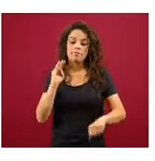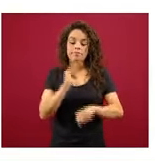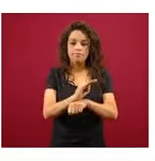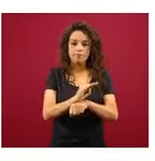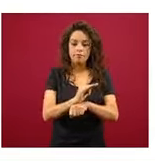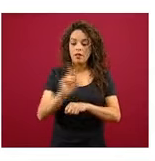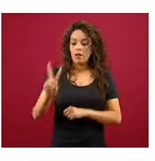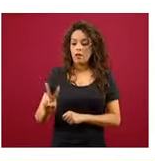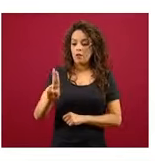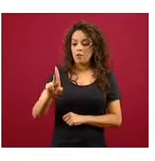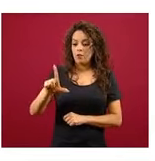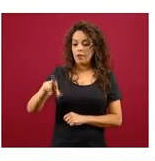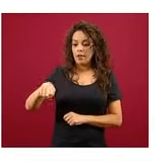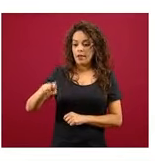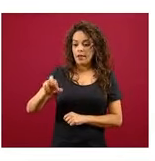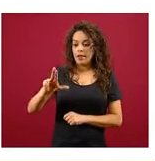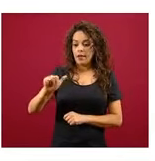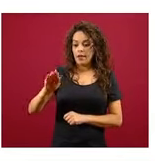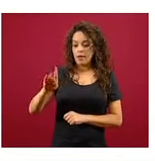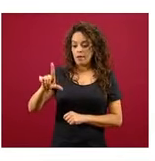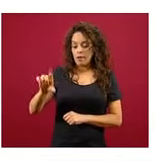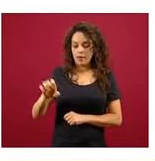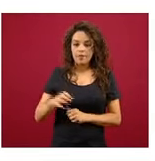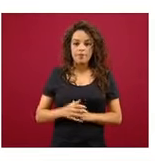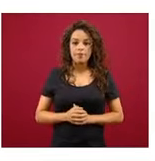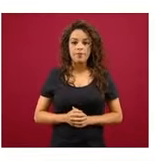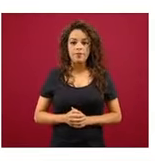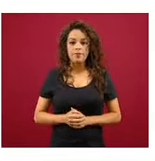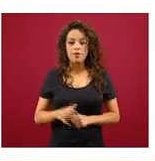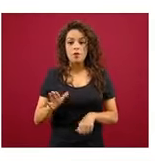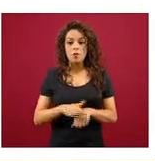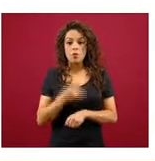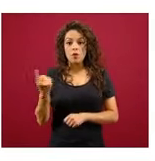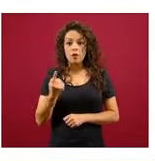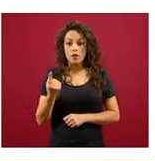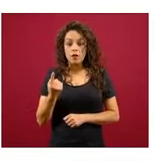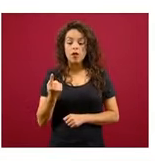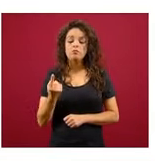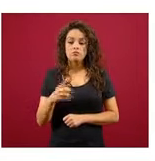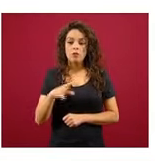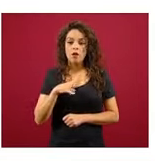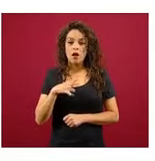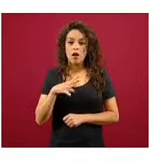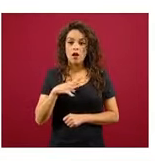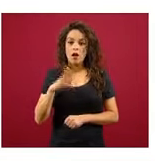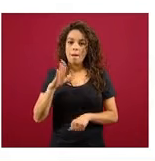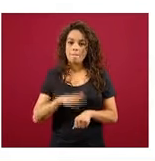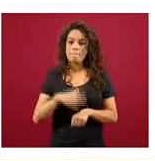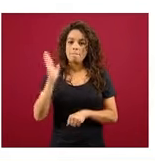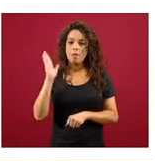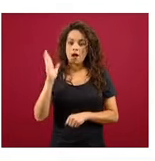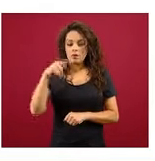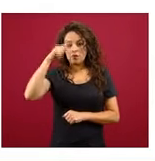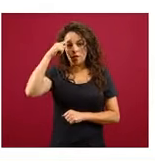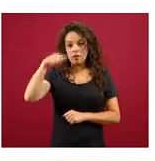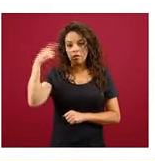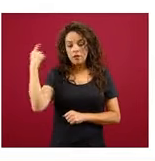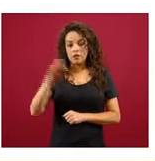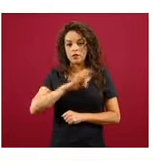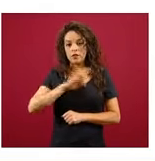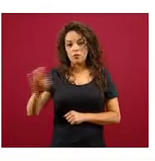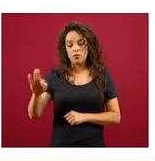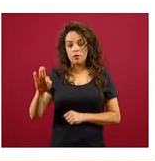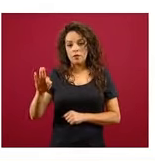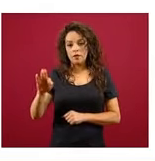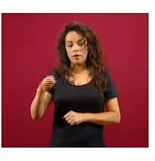también conocen, por el hecho, lógicamente, de tener un mayor riesgo de padecer enfermedad